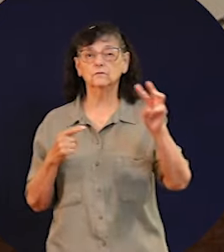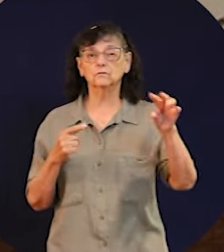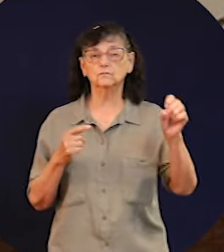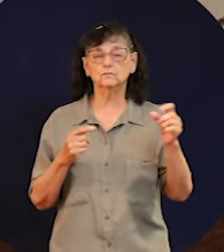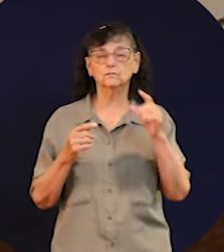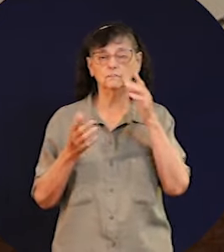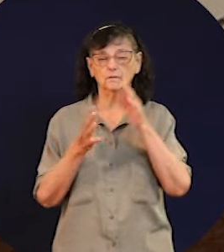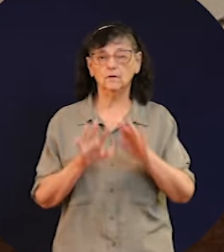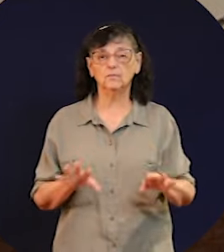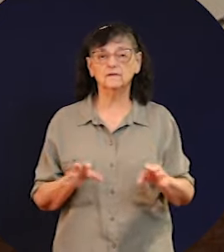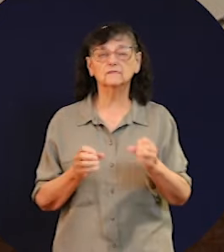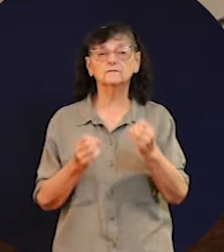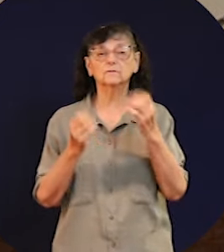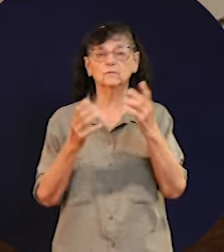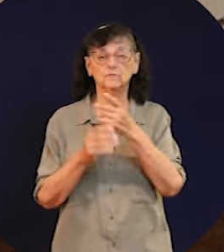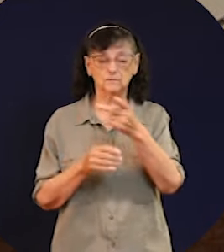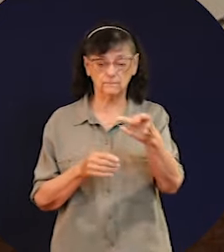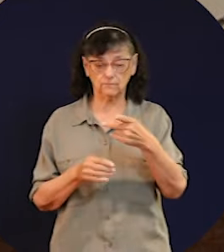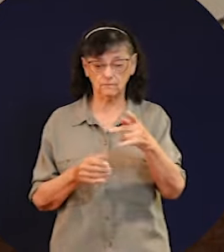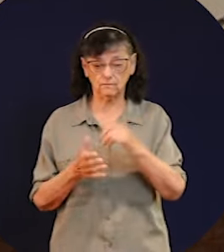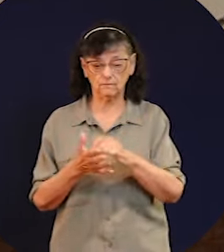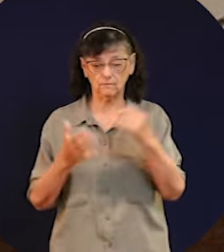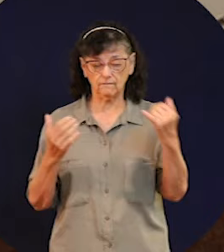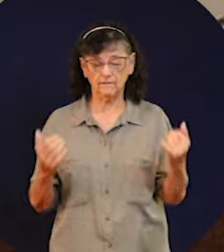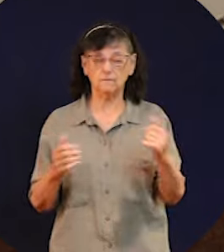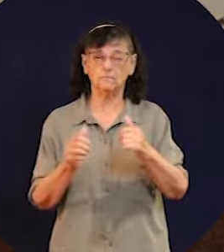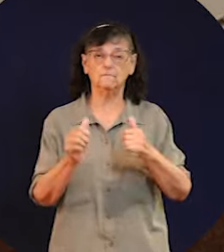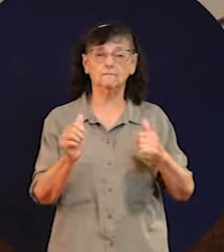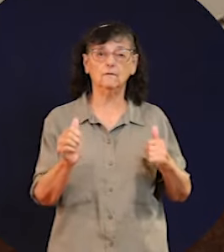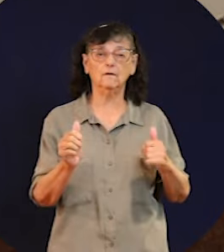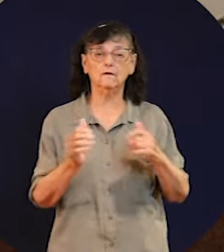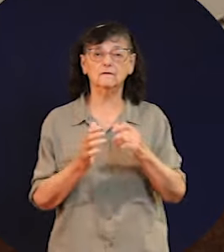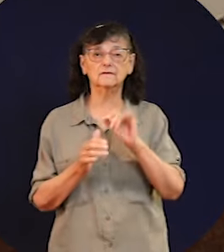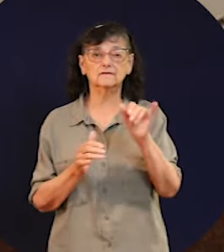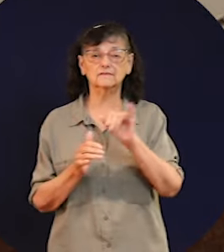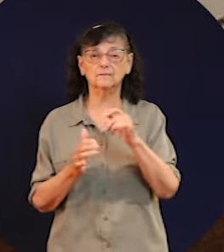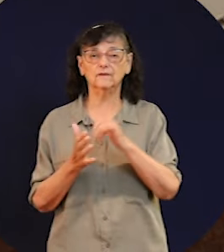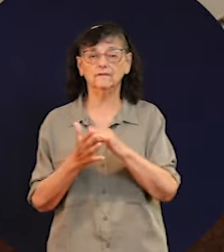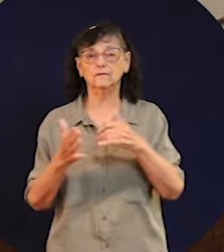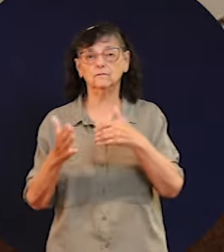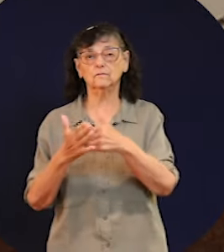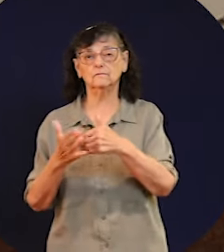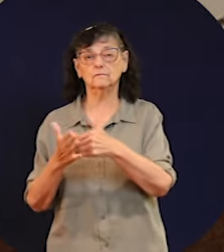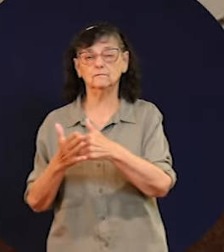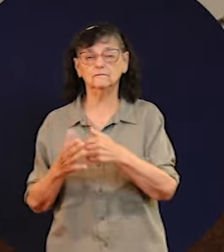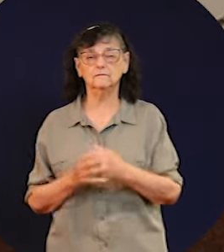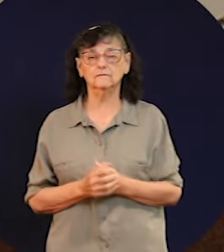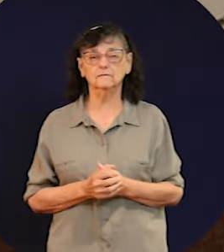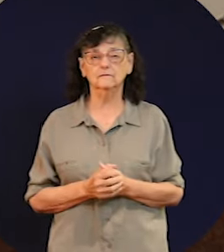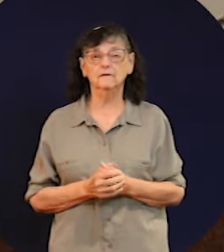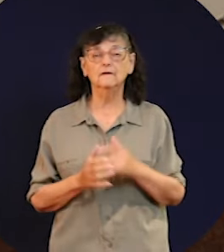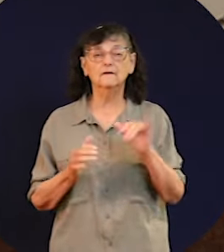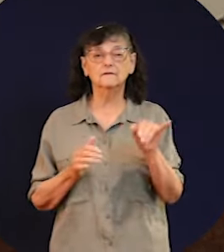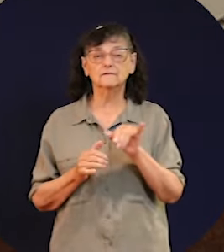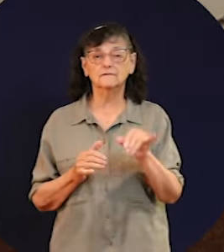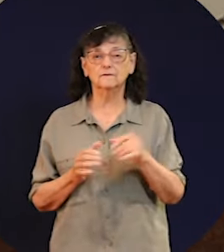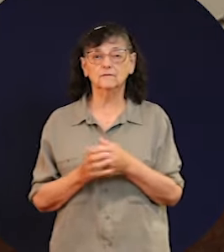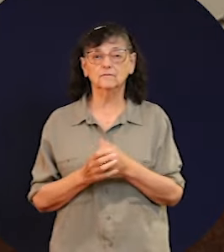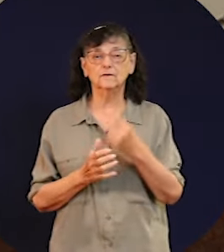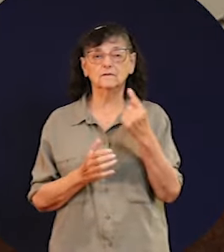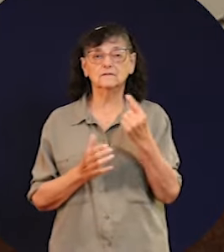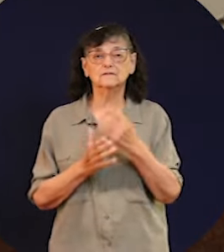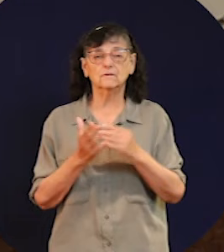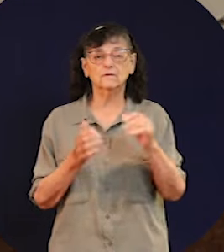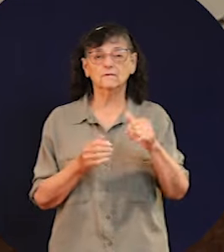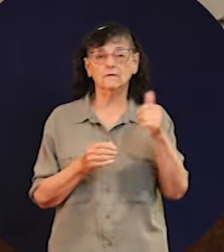paz, tanto a ustedes, los que estaban lejos, como a los que estaban cerca. Así, unos